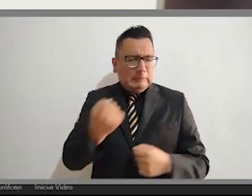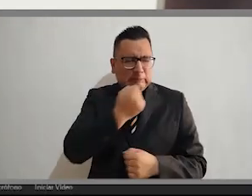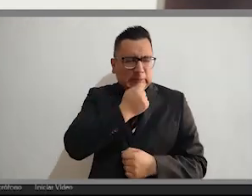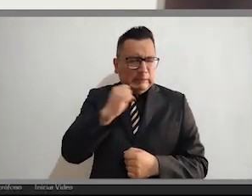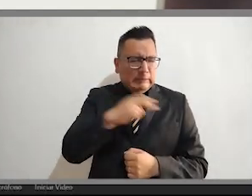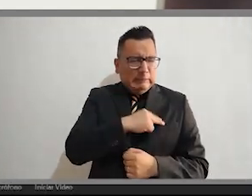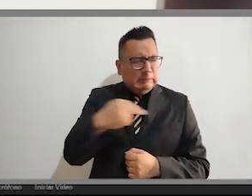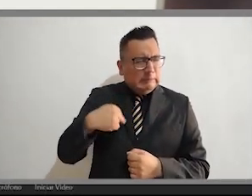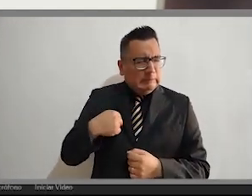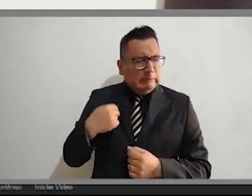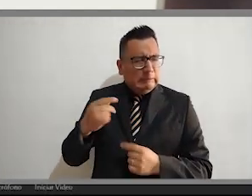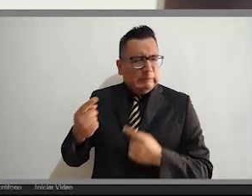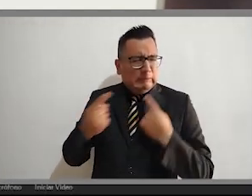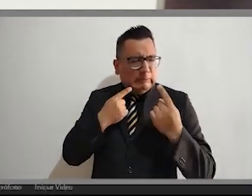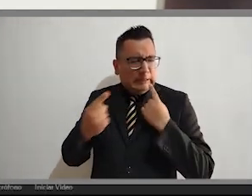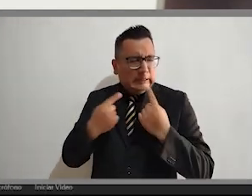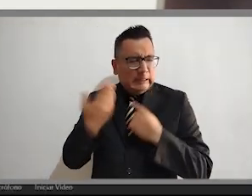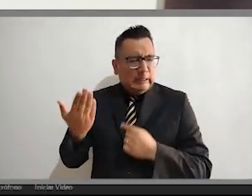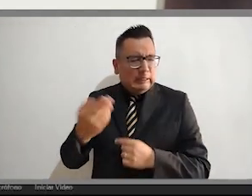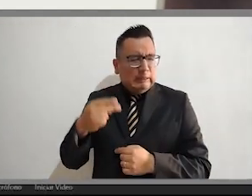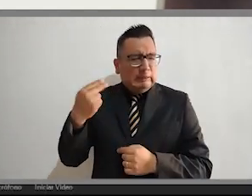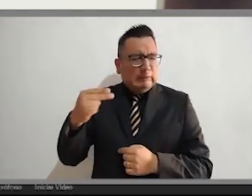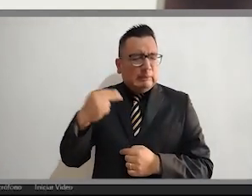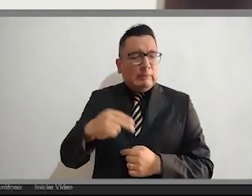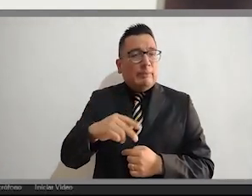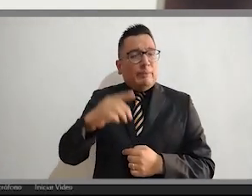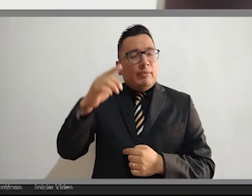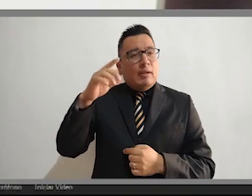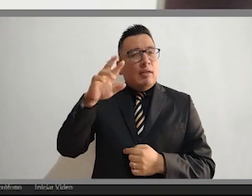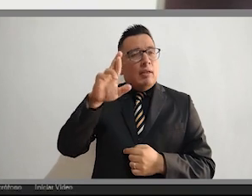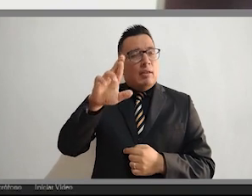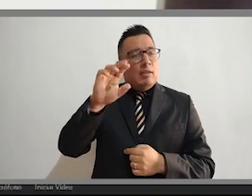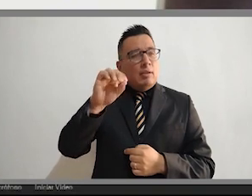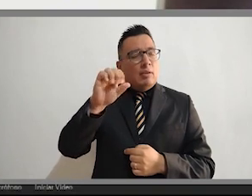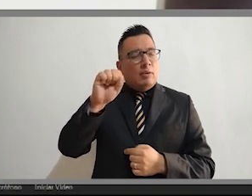especialista el día de hoy, la doctora Roselia Bustillo Marín.